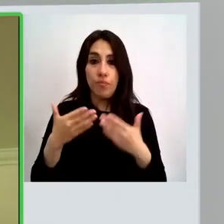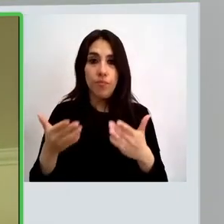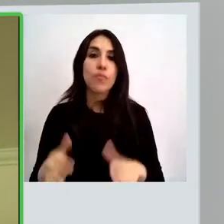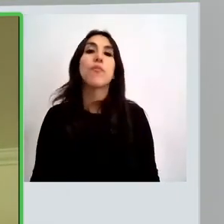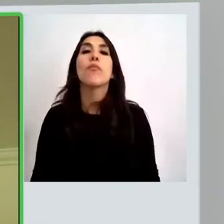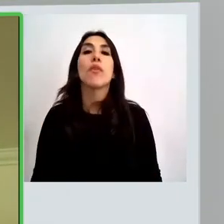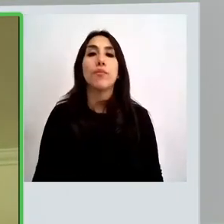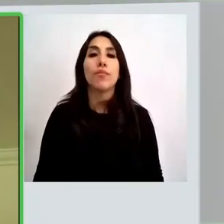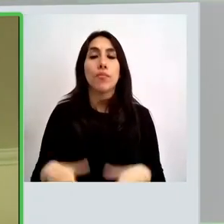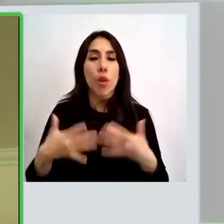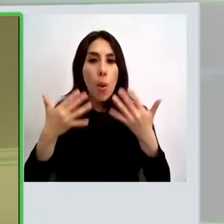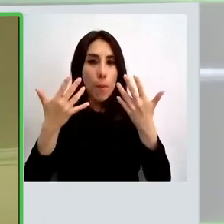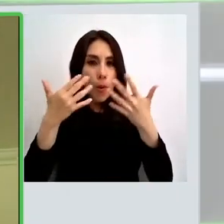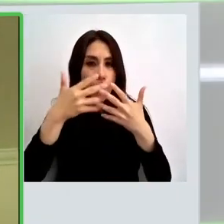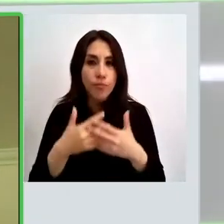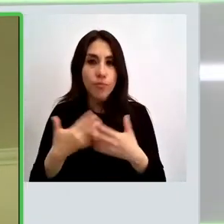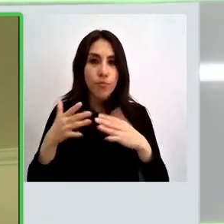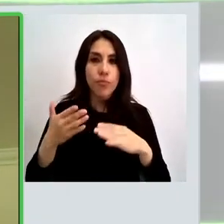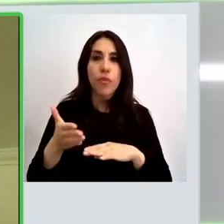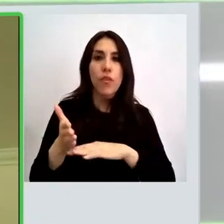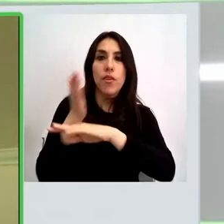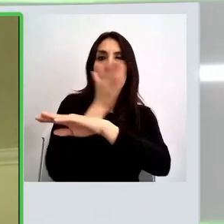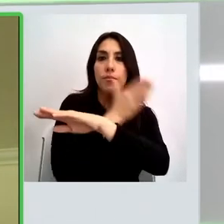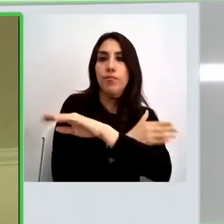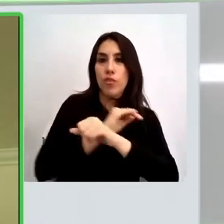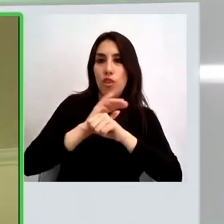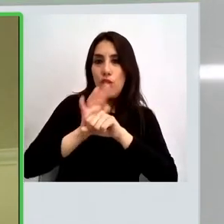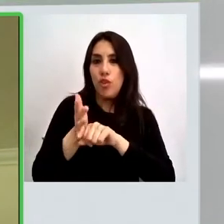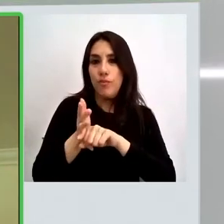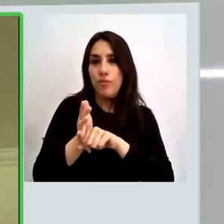esto está peor debido a la pandemia